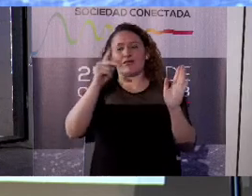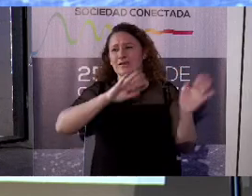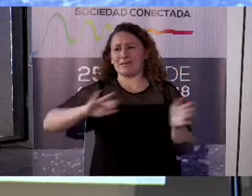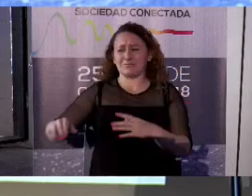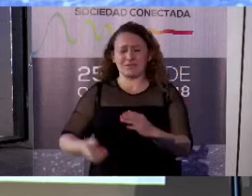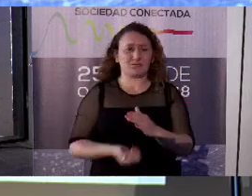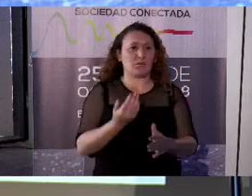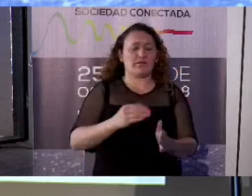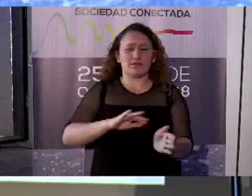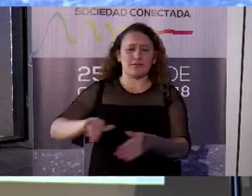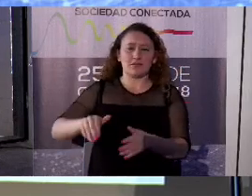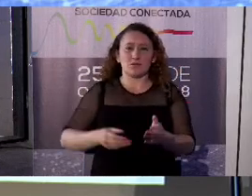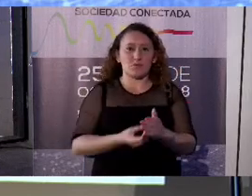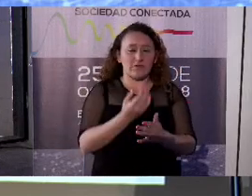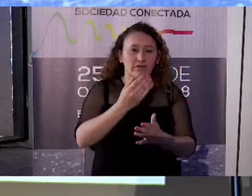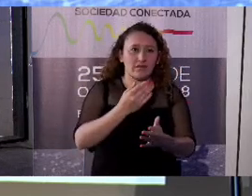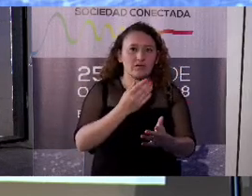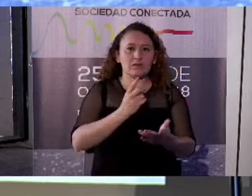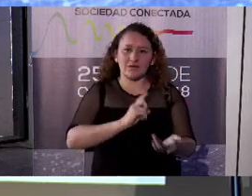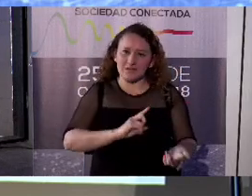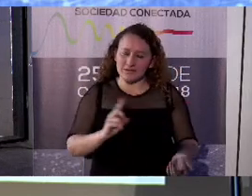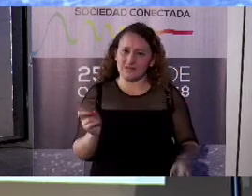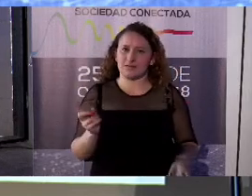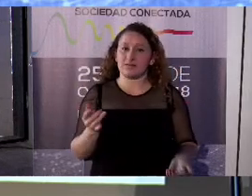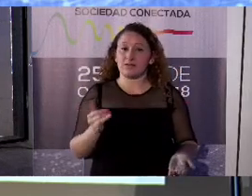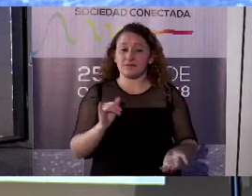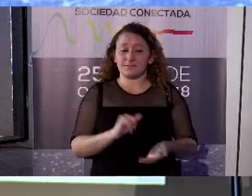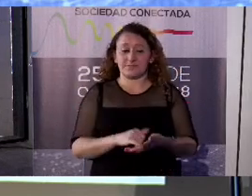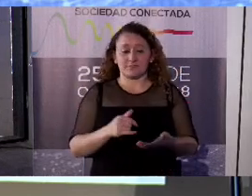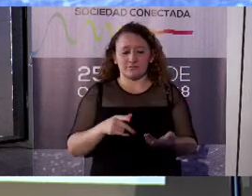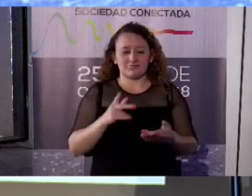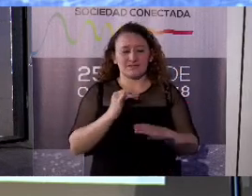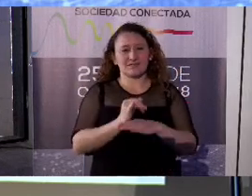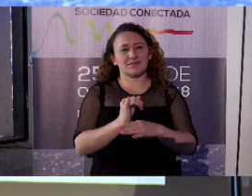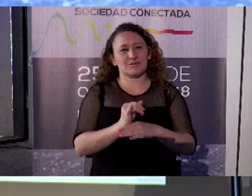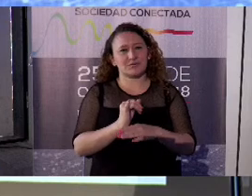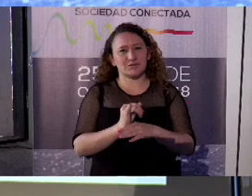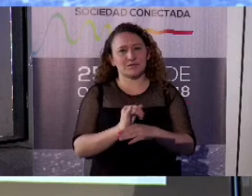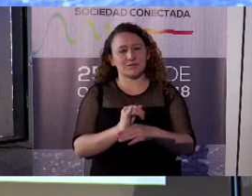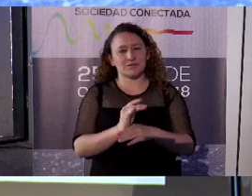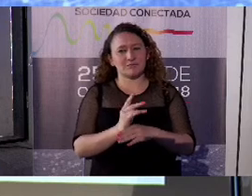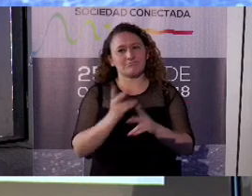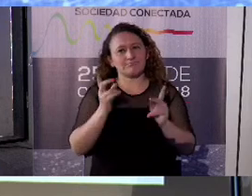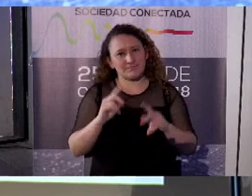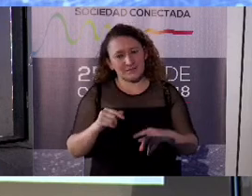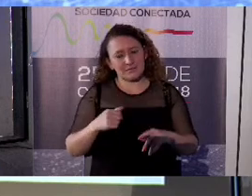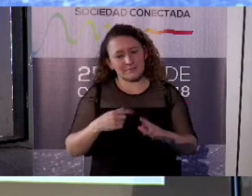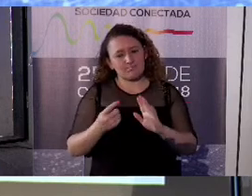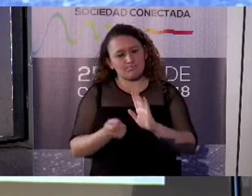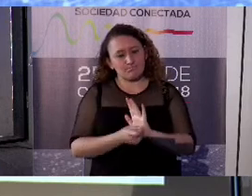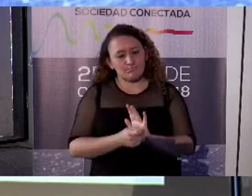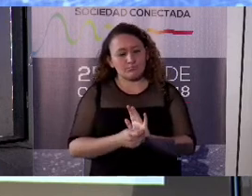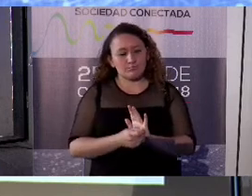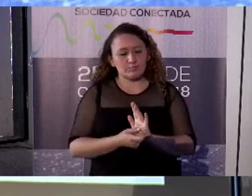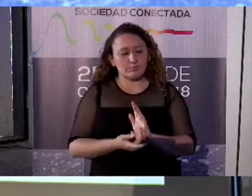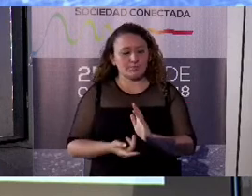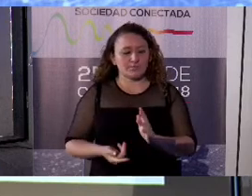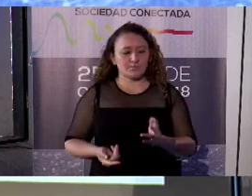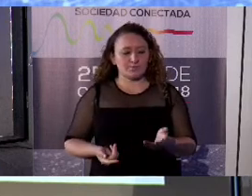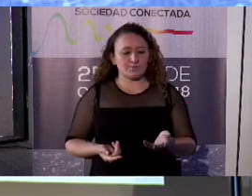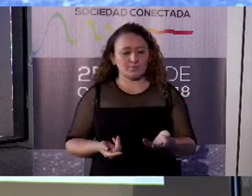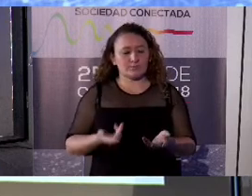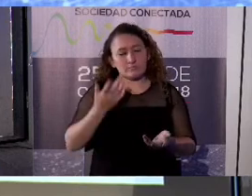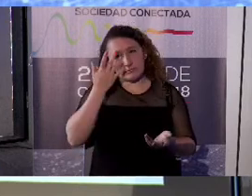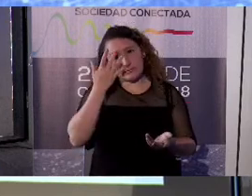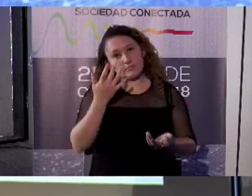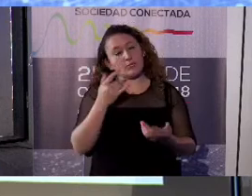y aquí también quería mencionar un tema sobre la la parte institucional porque la la